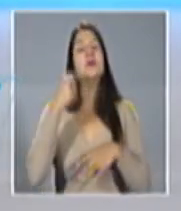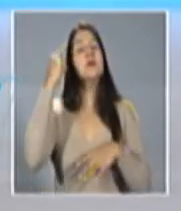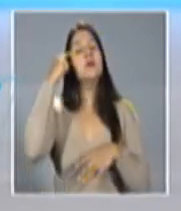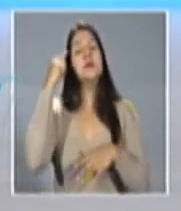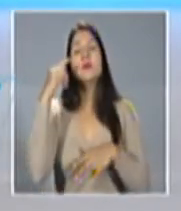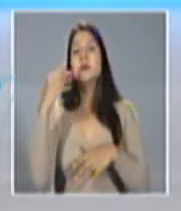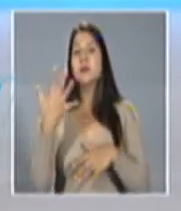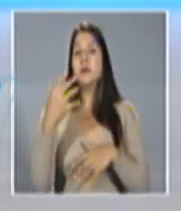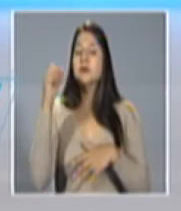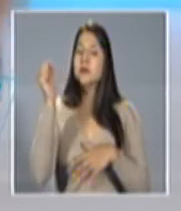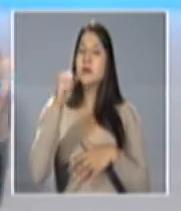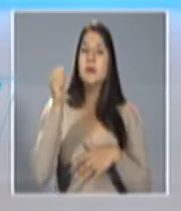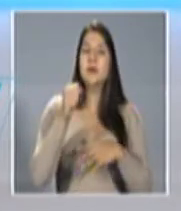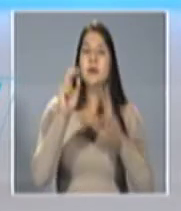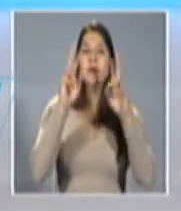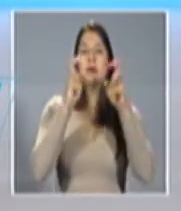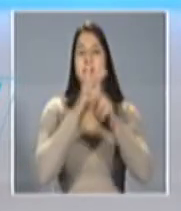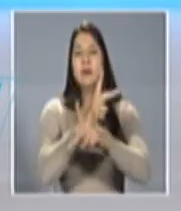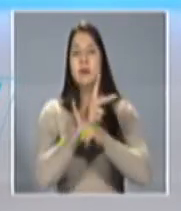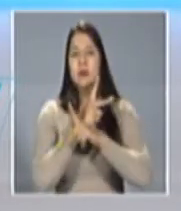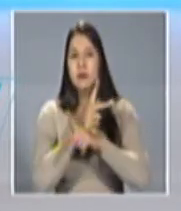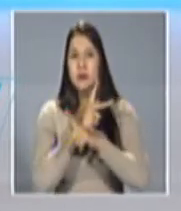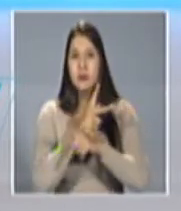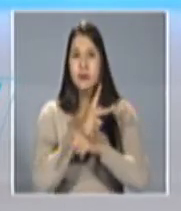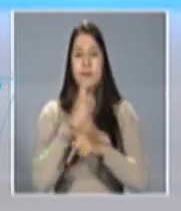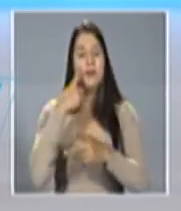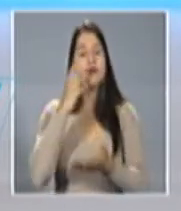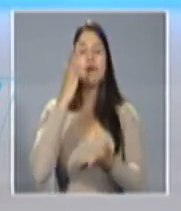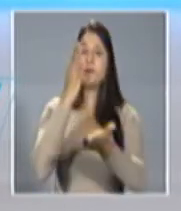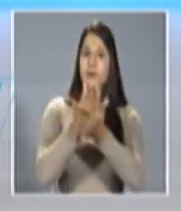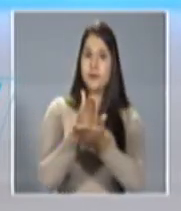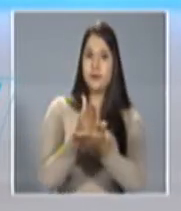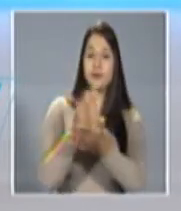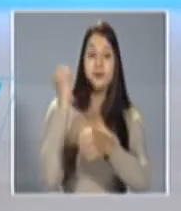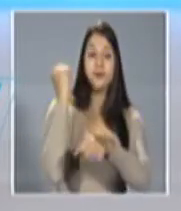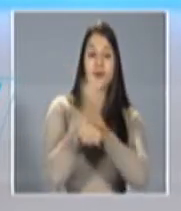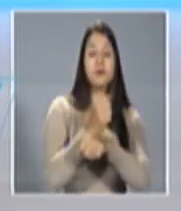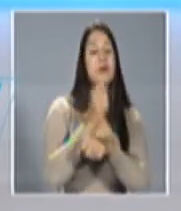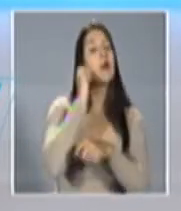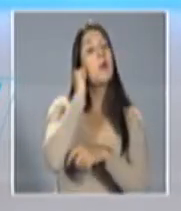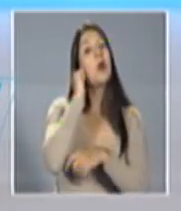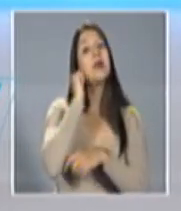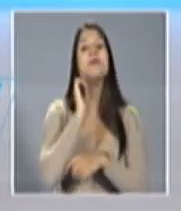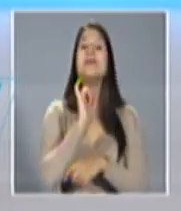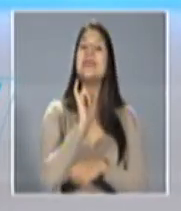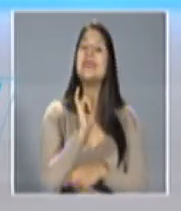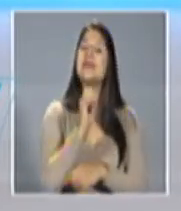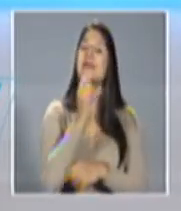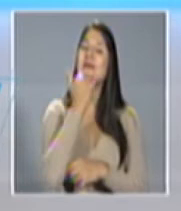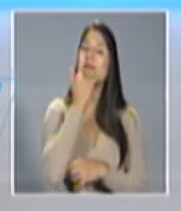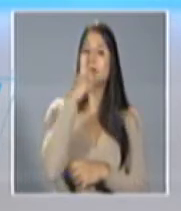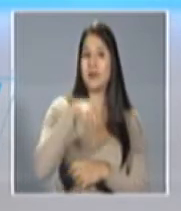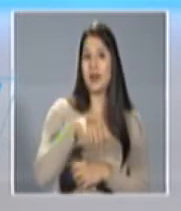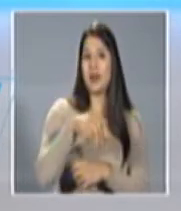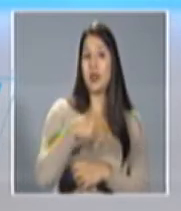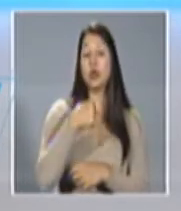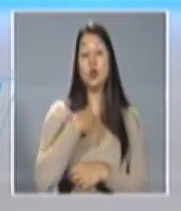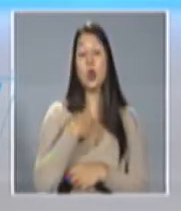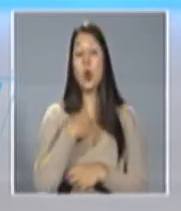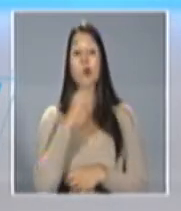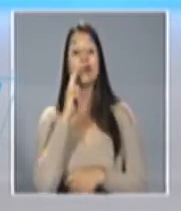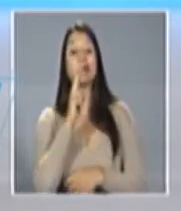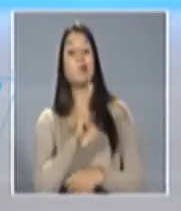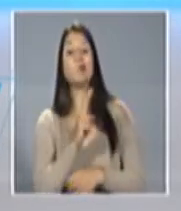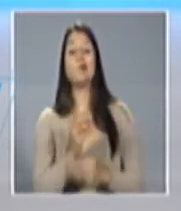es que efectivamente el tema preventivo en materia de combate a los femicidios y a los homicidios es lo que está fallando aquí. Ahí es donde yo veo